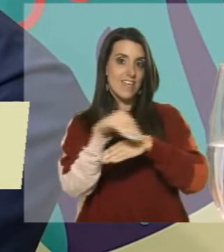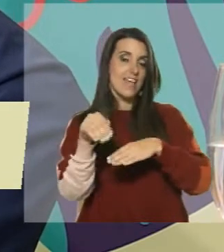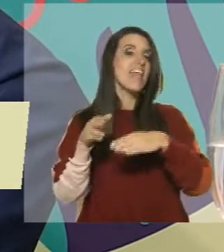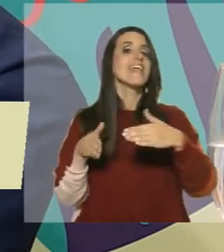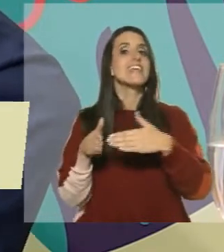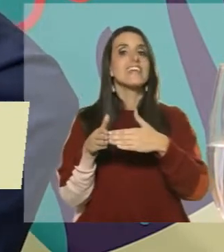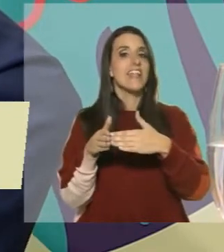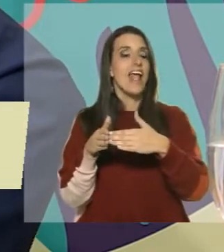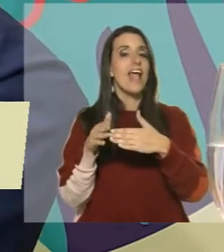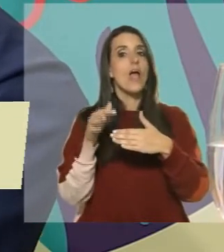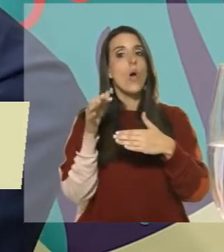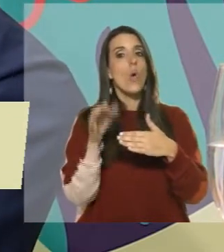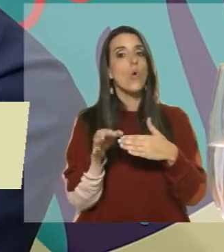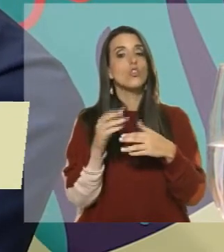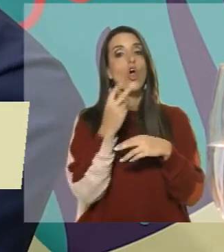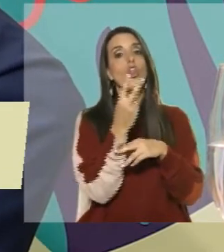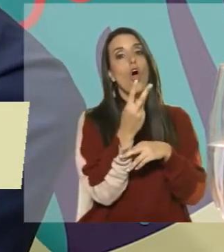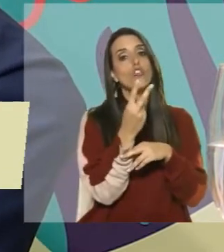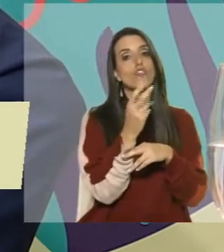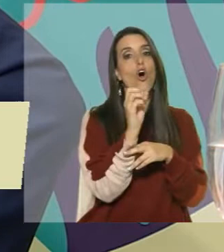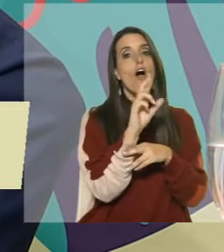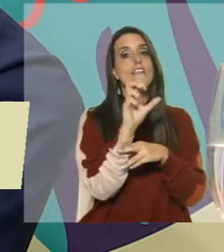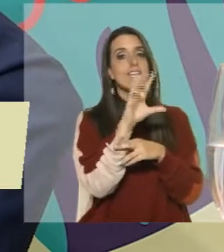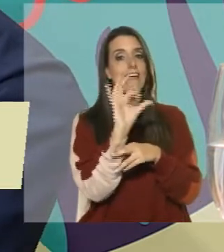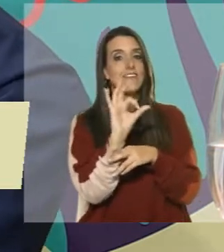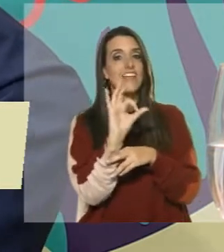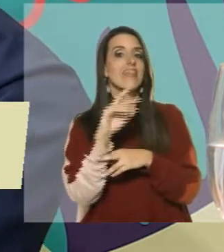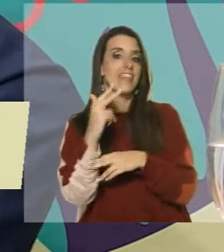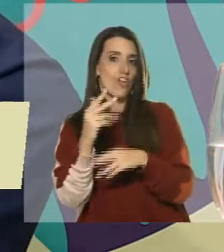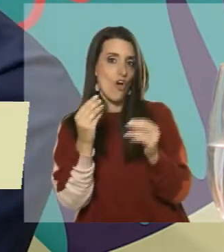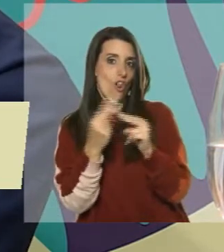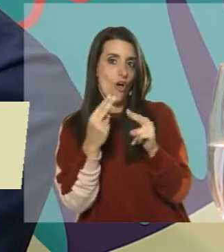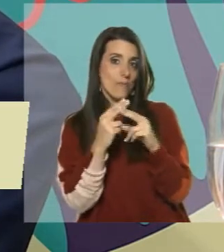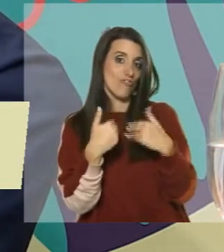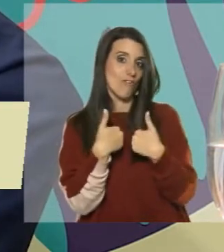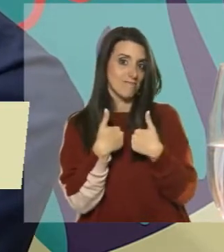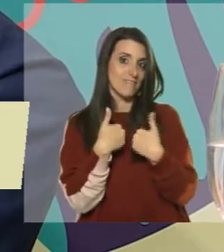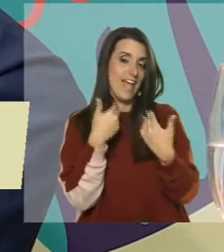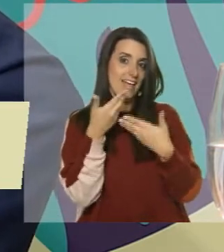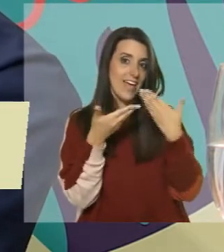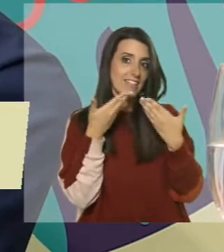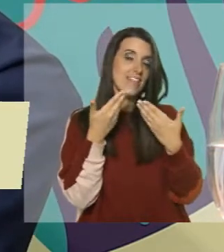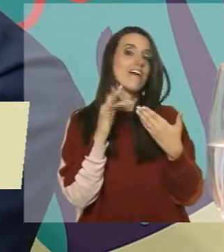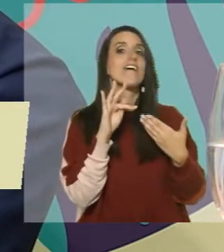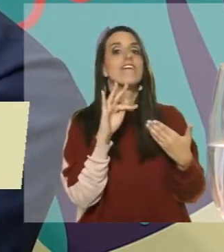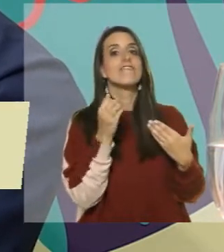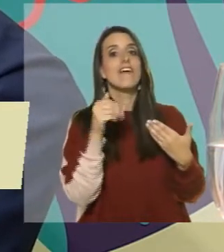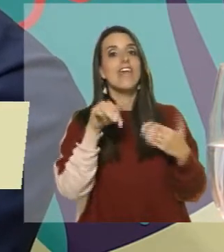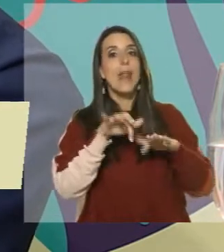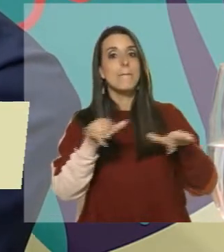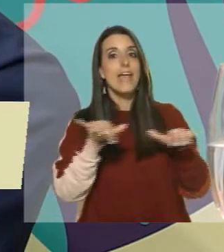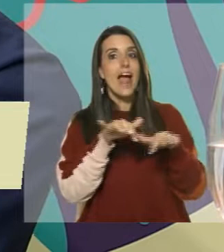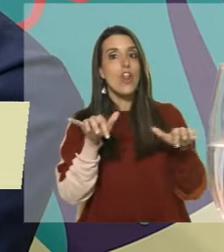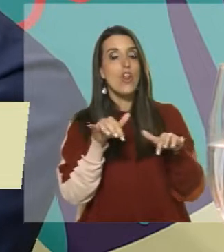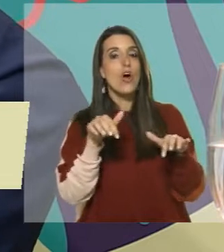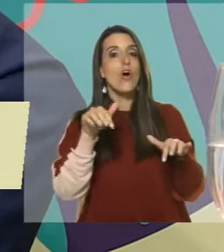estar Dos Orillas Trío, que lo conforma, bueno, quien les habla, Leonardo. Sí. Fabiana Forischi en el piano, sí, Omar